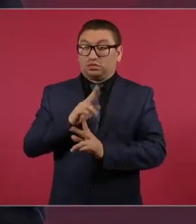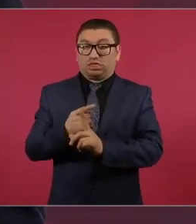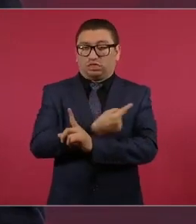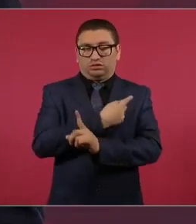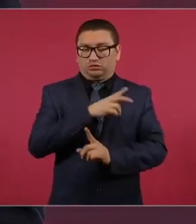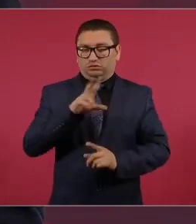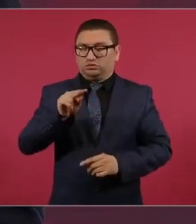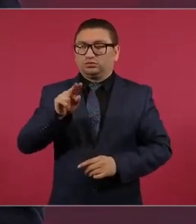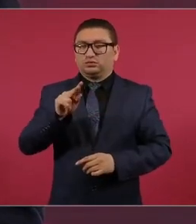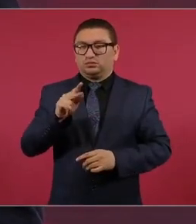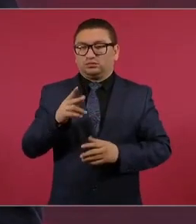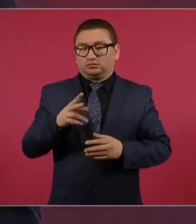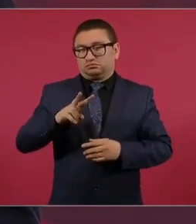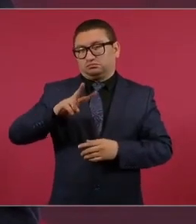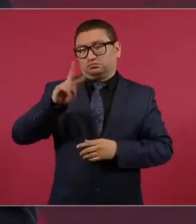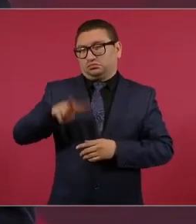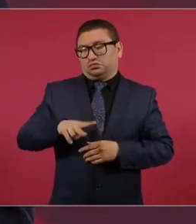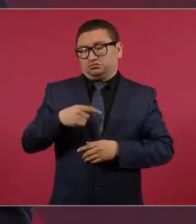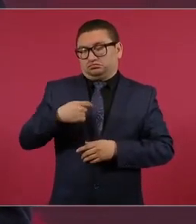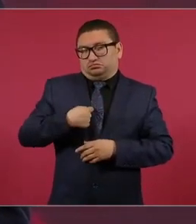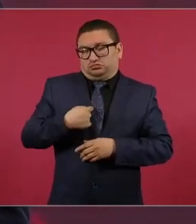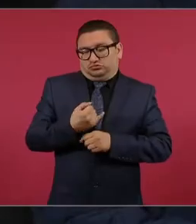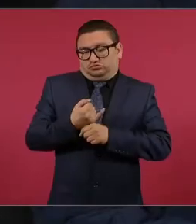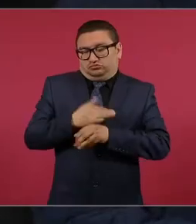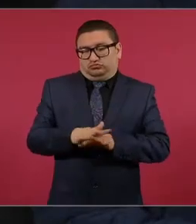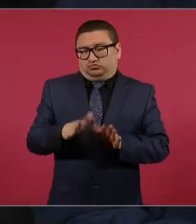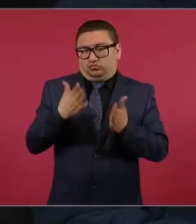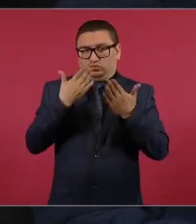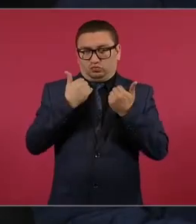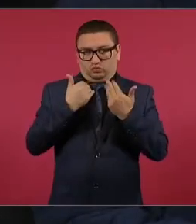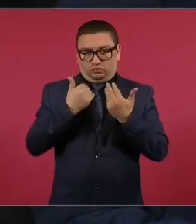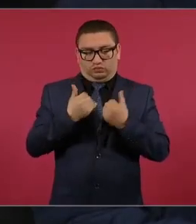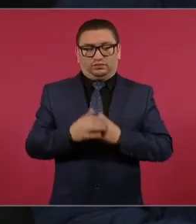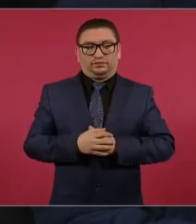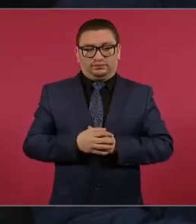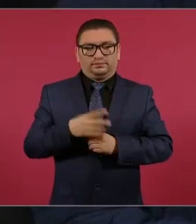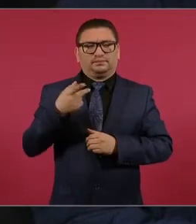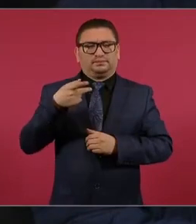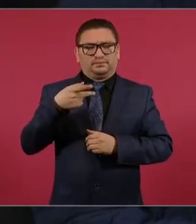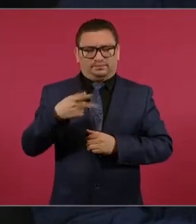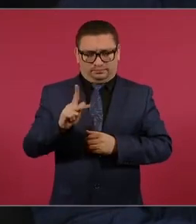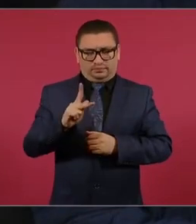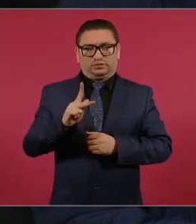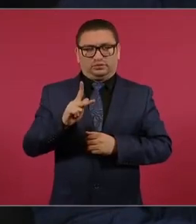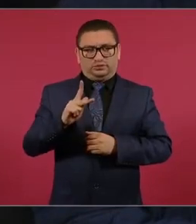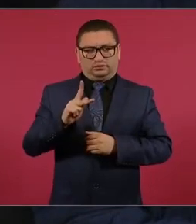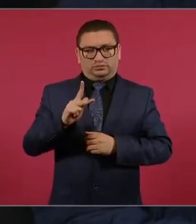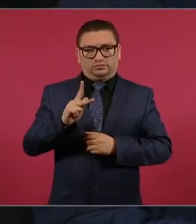pregunta Sencillamente no tengo información pero